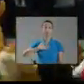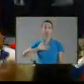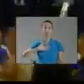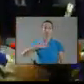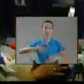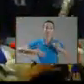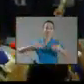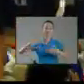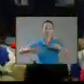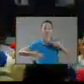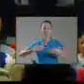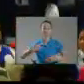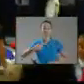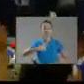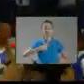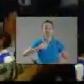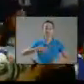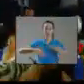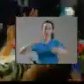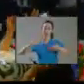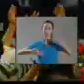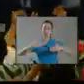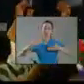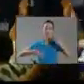Me gozaré.